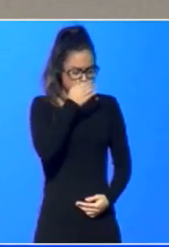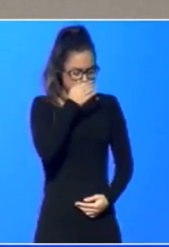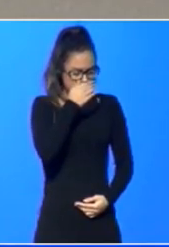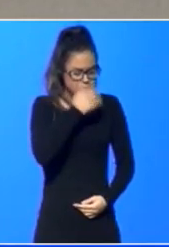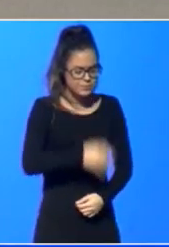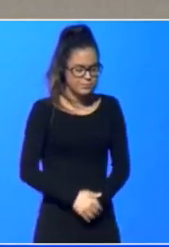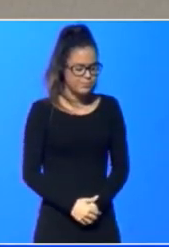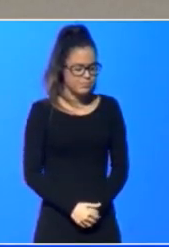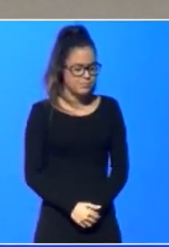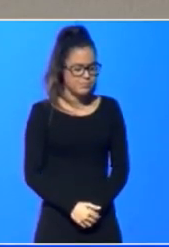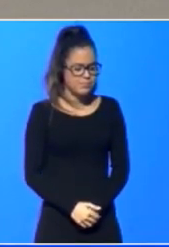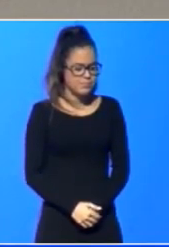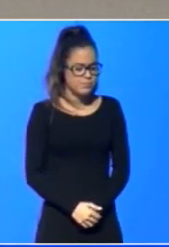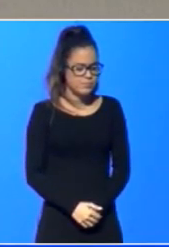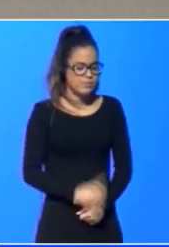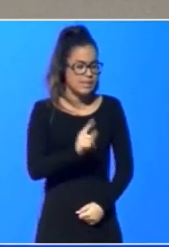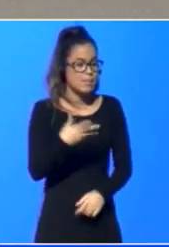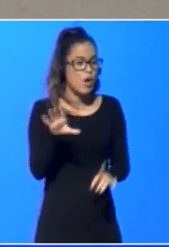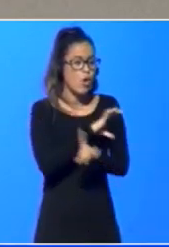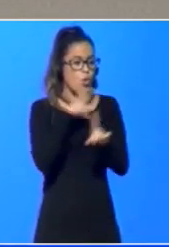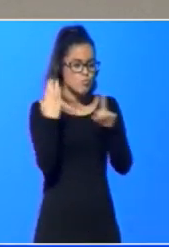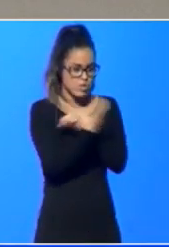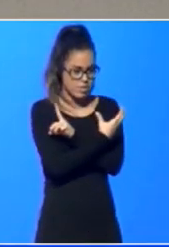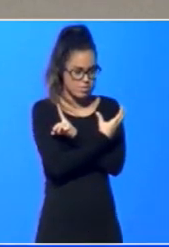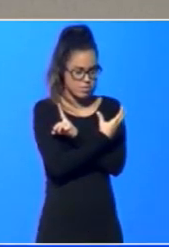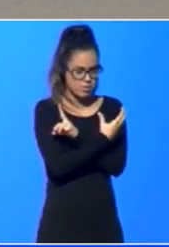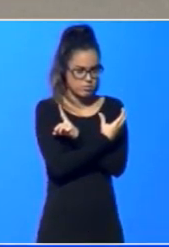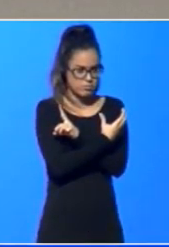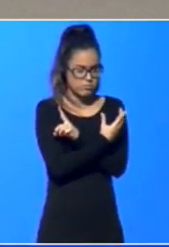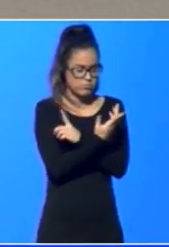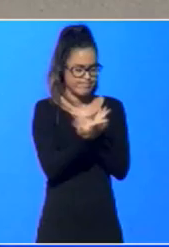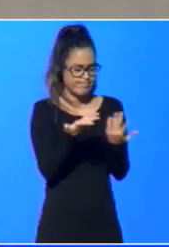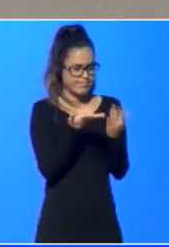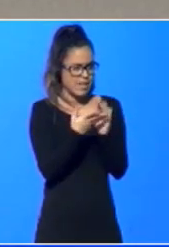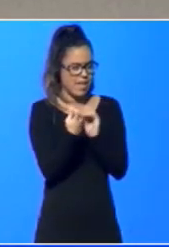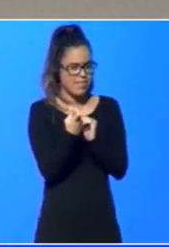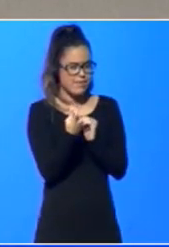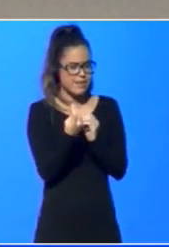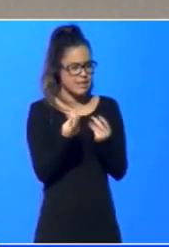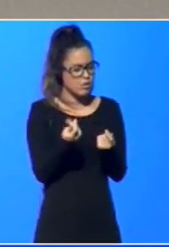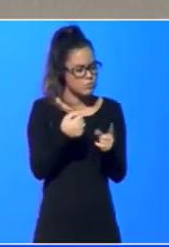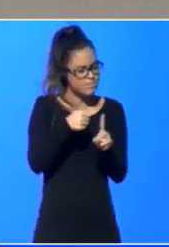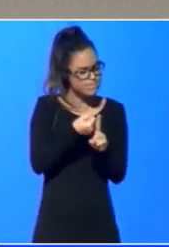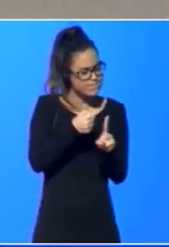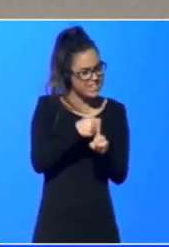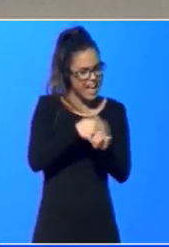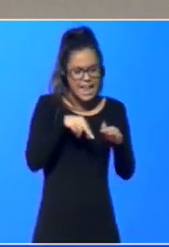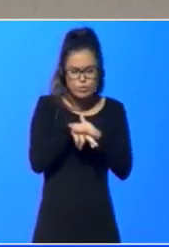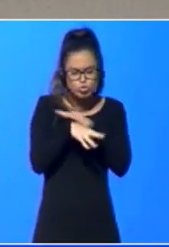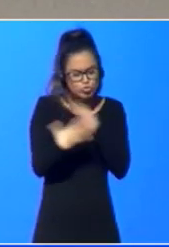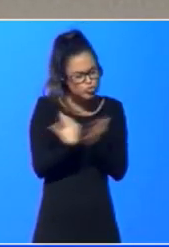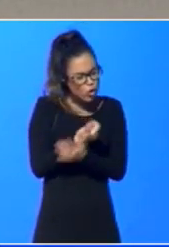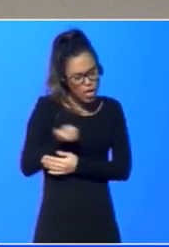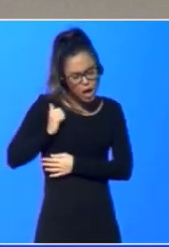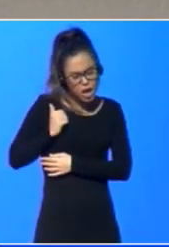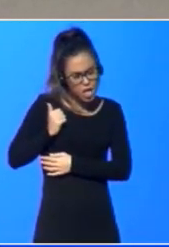Y, cómo no, la comunidad. Hay que sacarle jugo, hay que exprimir los recursos. La comunidad,